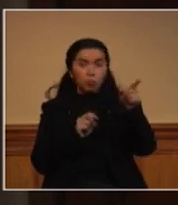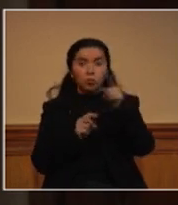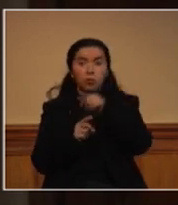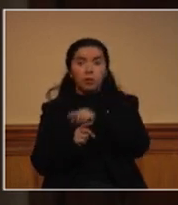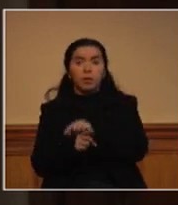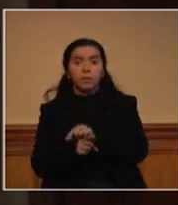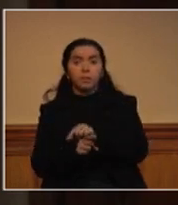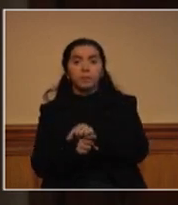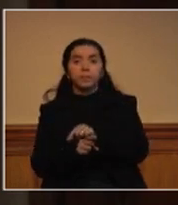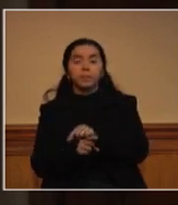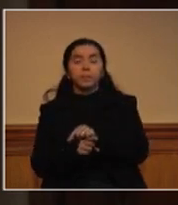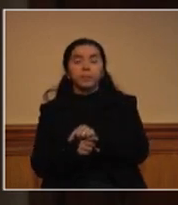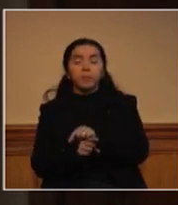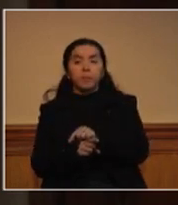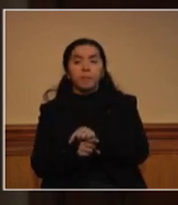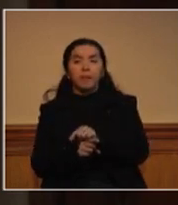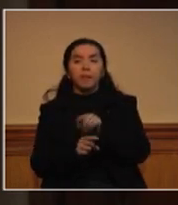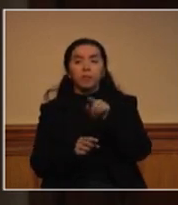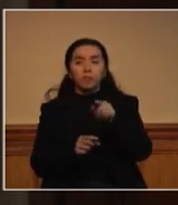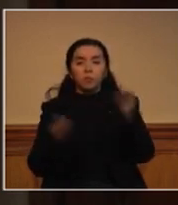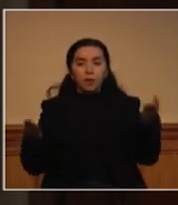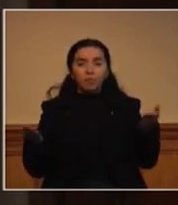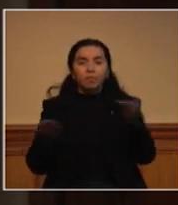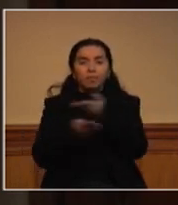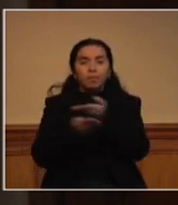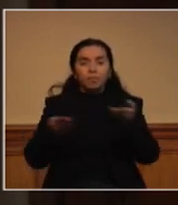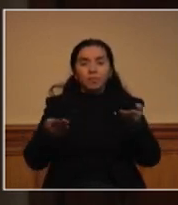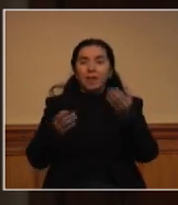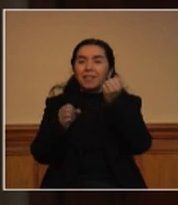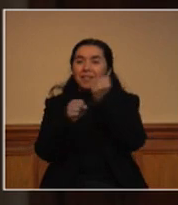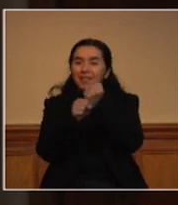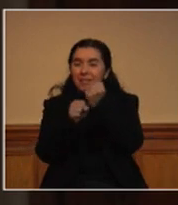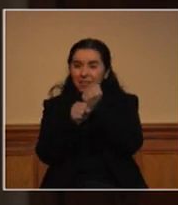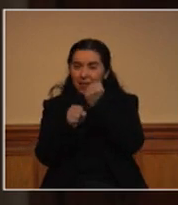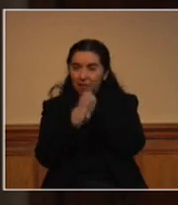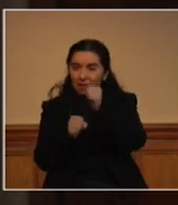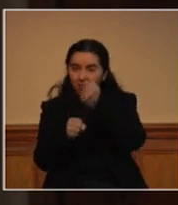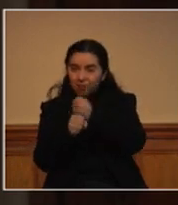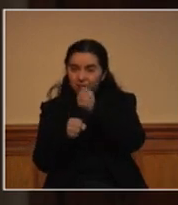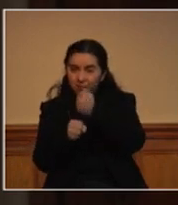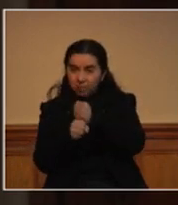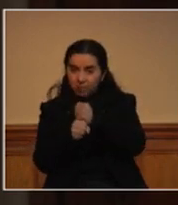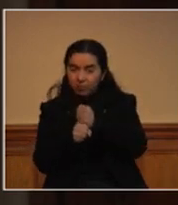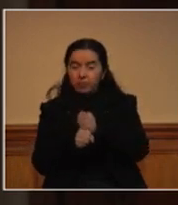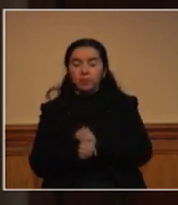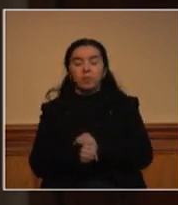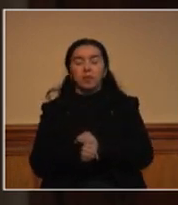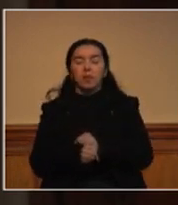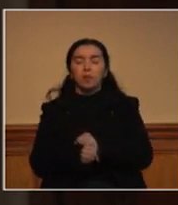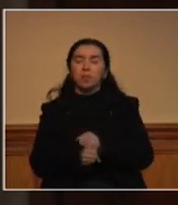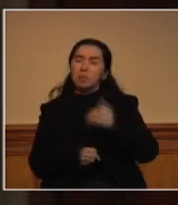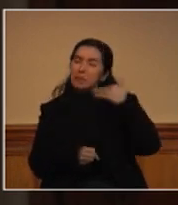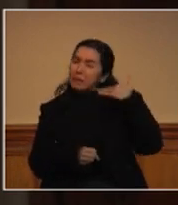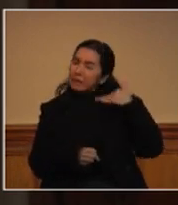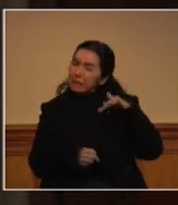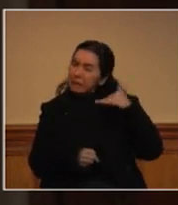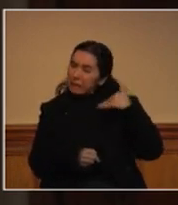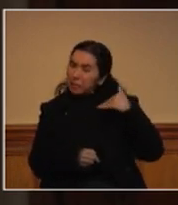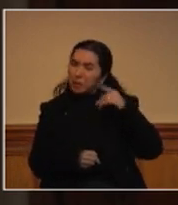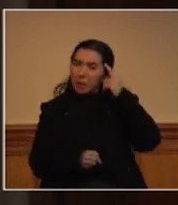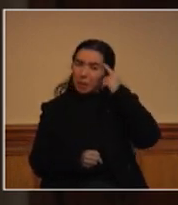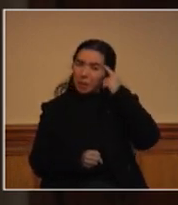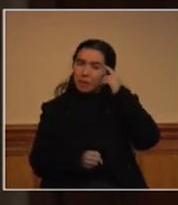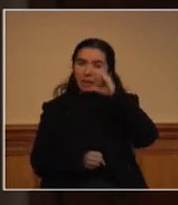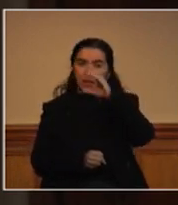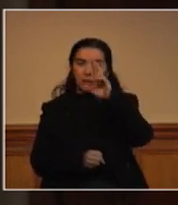Saúl, fue básicamente la intermediación laboral. Y fue muy importante, sobre todo pensando en Cristian y en